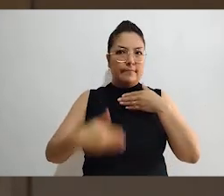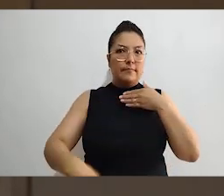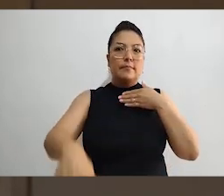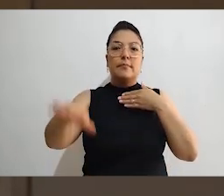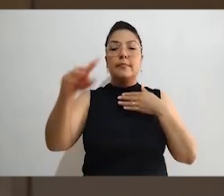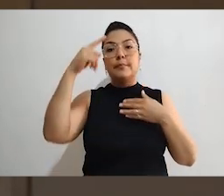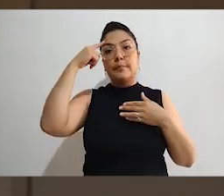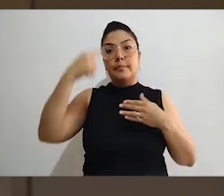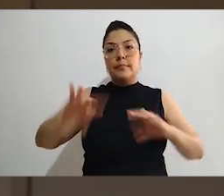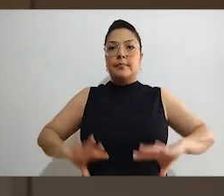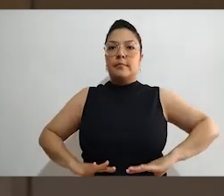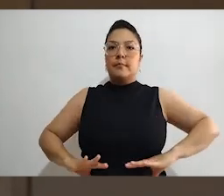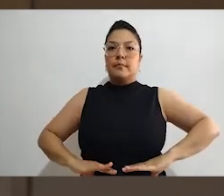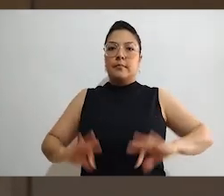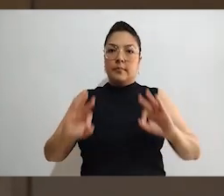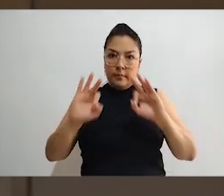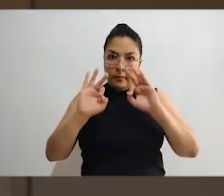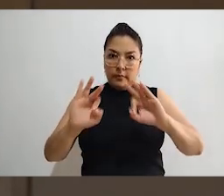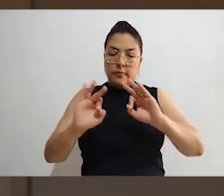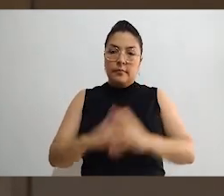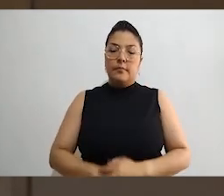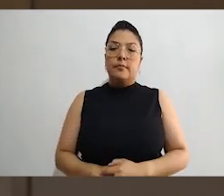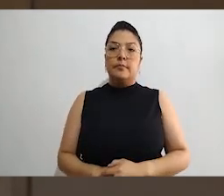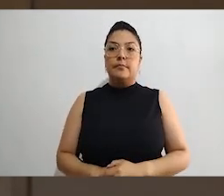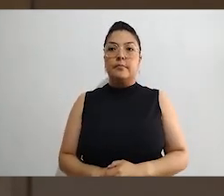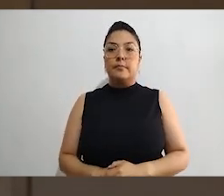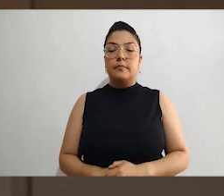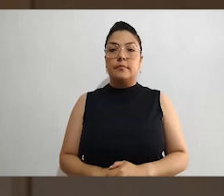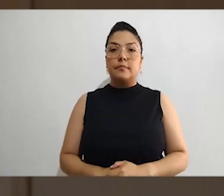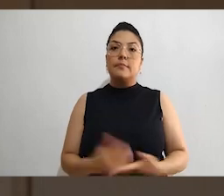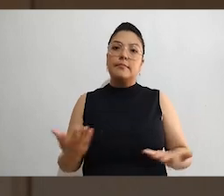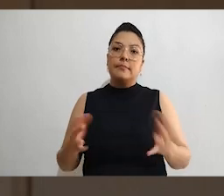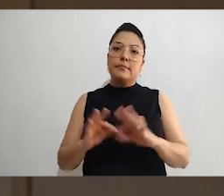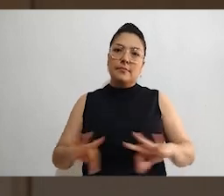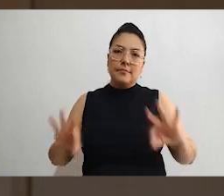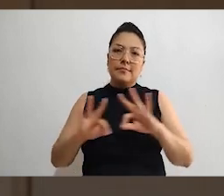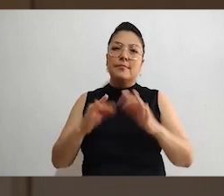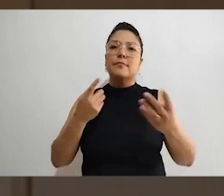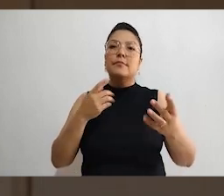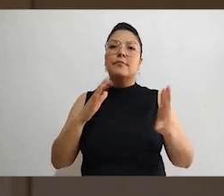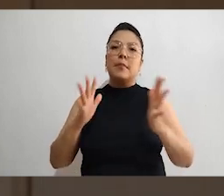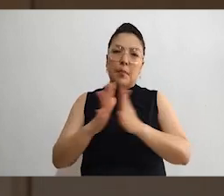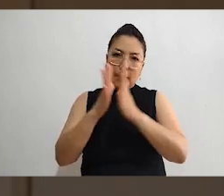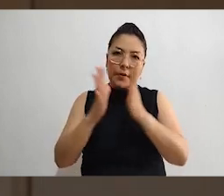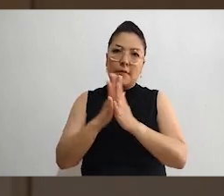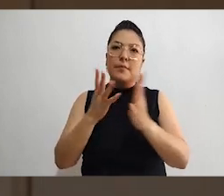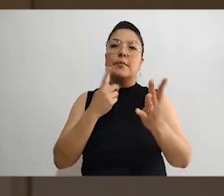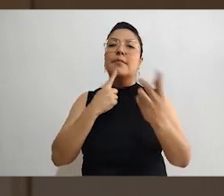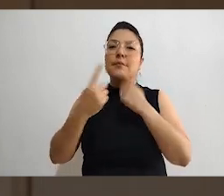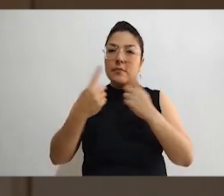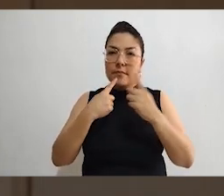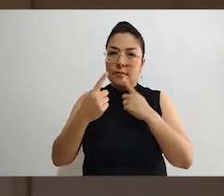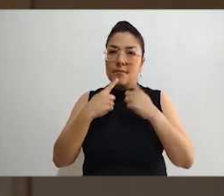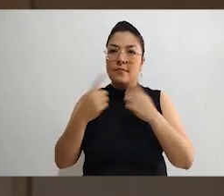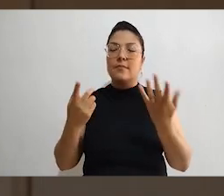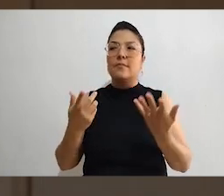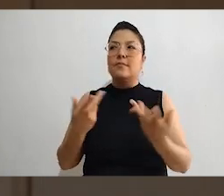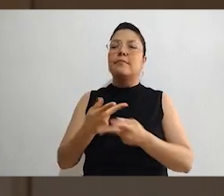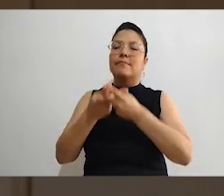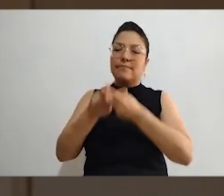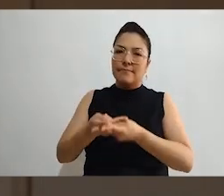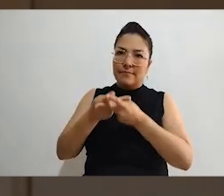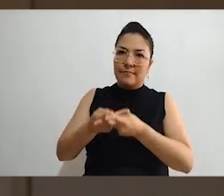valores y principios democráticos. Y uno de ellos es la participación, el diálogo, la tolerancia, la igualdad, el respeto.